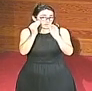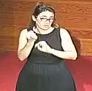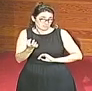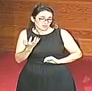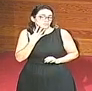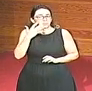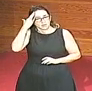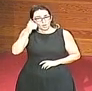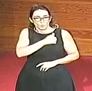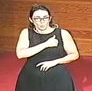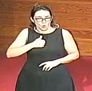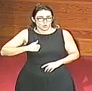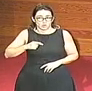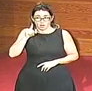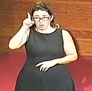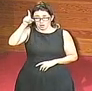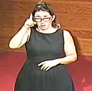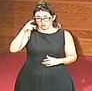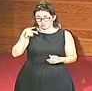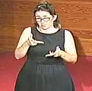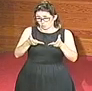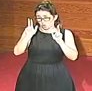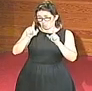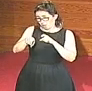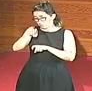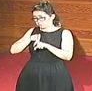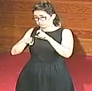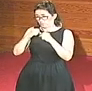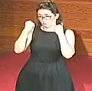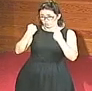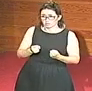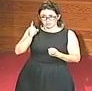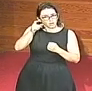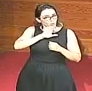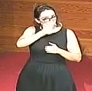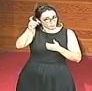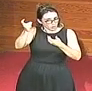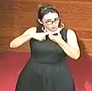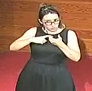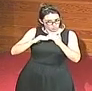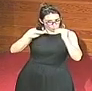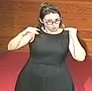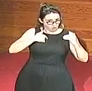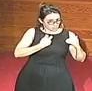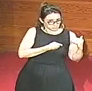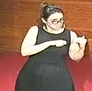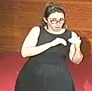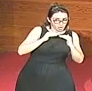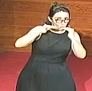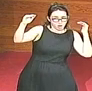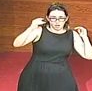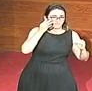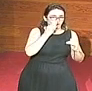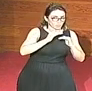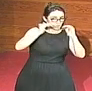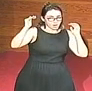es una involución absoluta democrática? ¿Qué haces? ¿Es un Estado miembro al mismo nivel que nosotros o que Francia? Si te